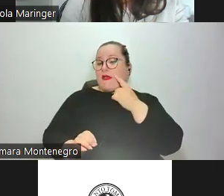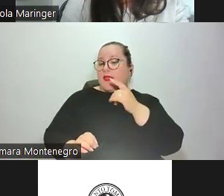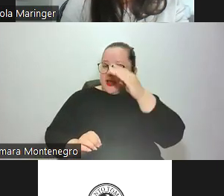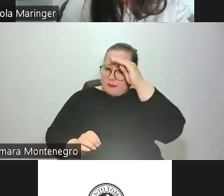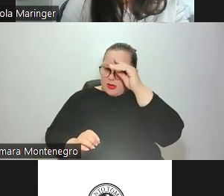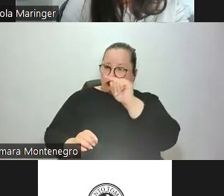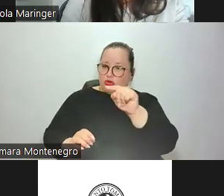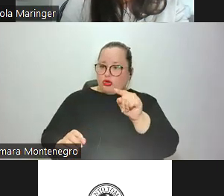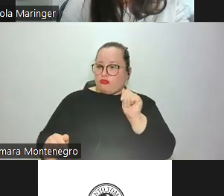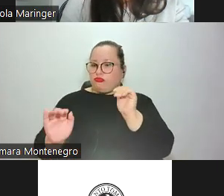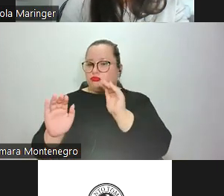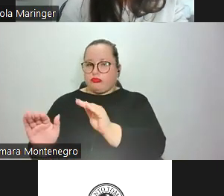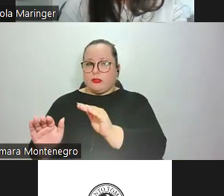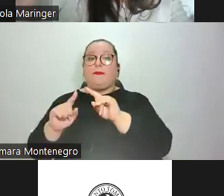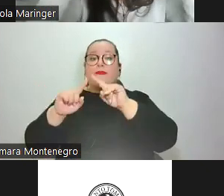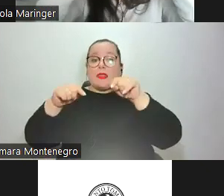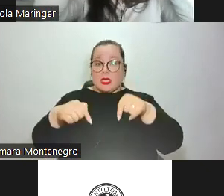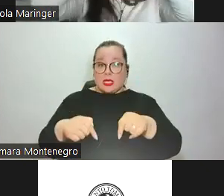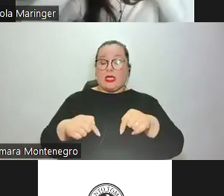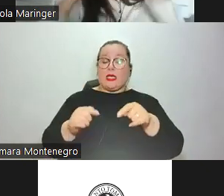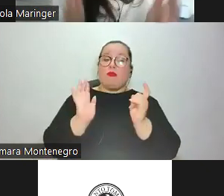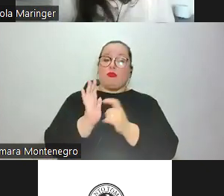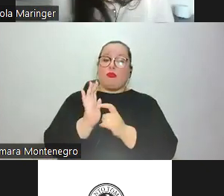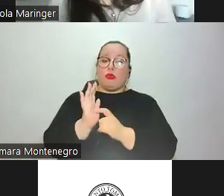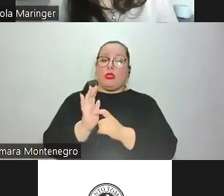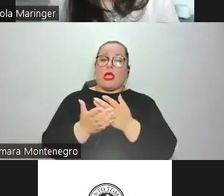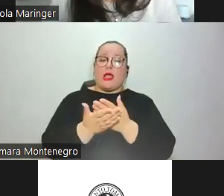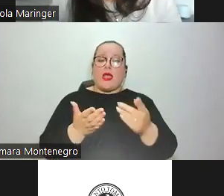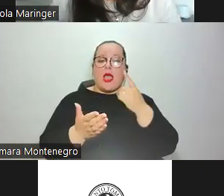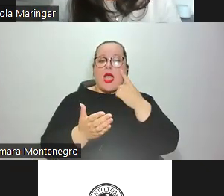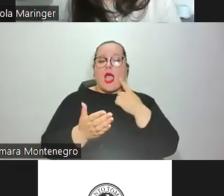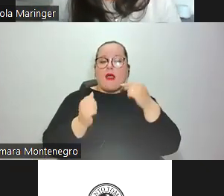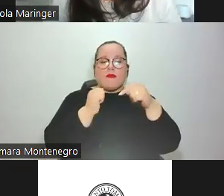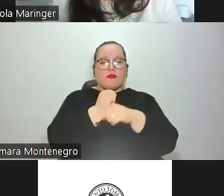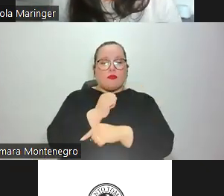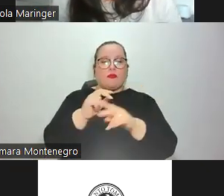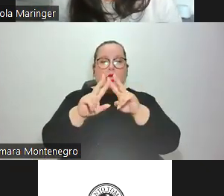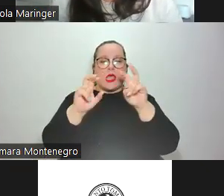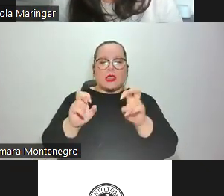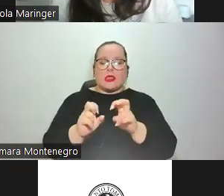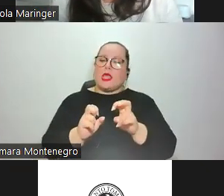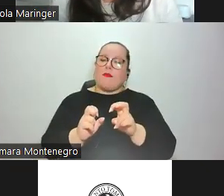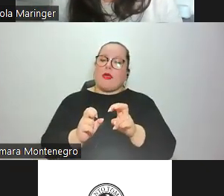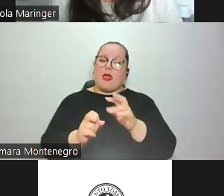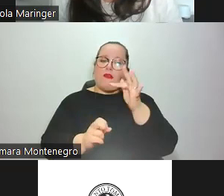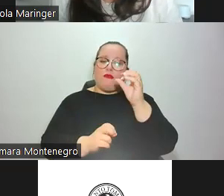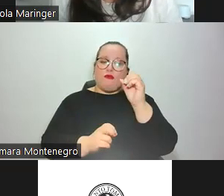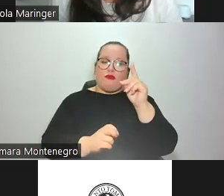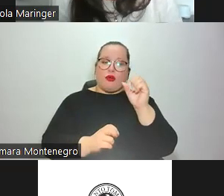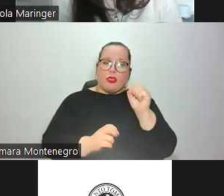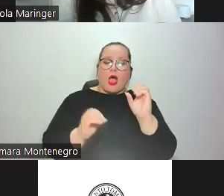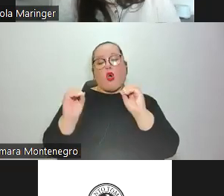Y aquí en este punto es donde vamos a adentrarnos, ¿cierto?, en el tema de FODA o